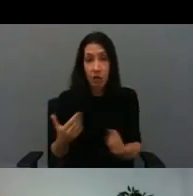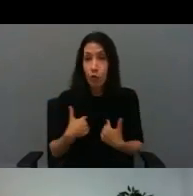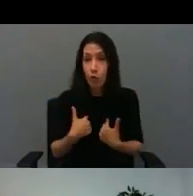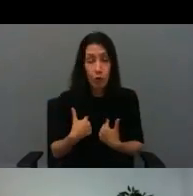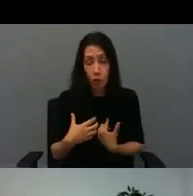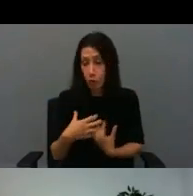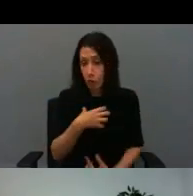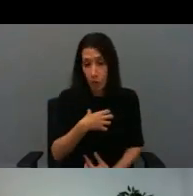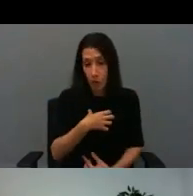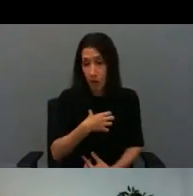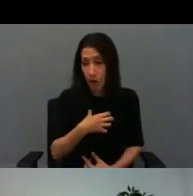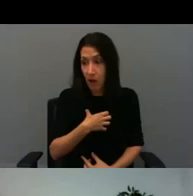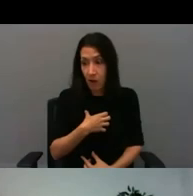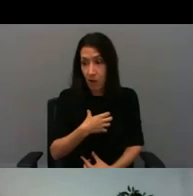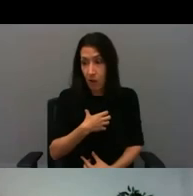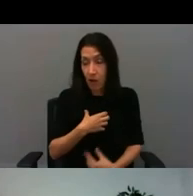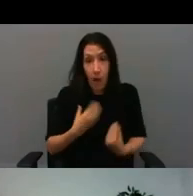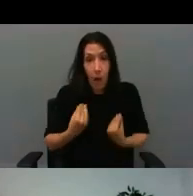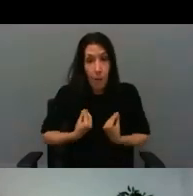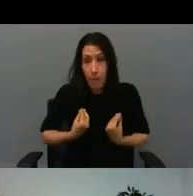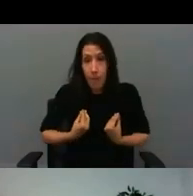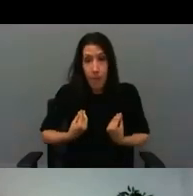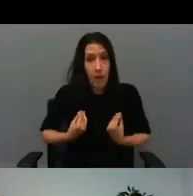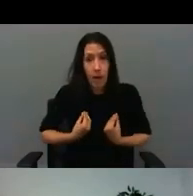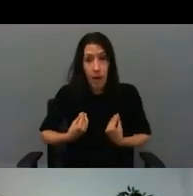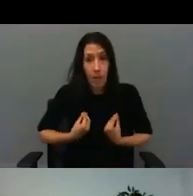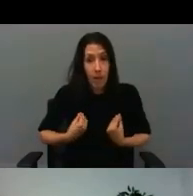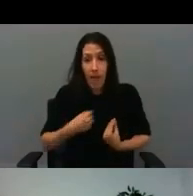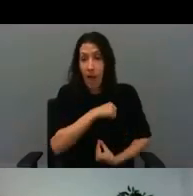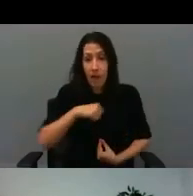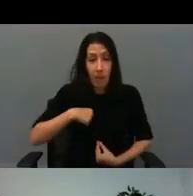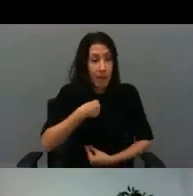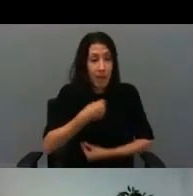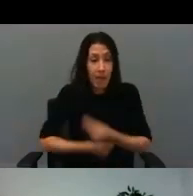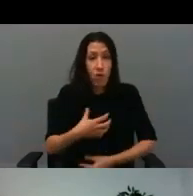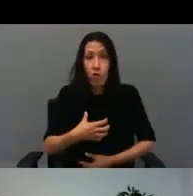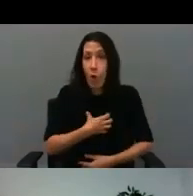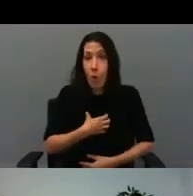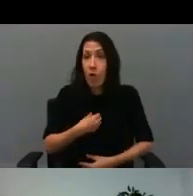Porque si no, no voy a hacer nada. Ni vida, ni nada.